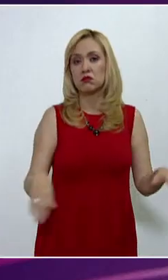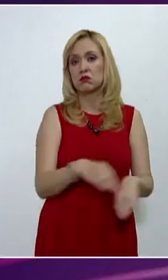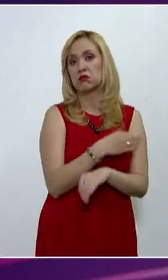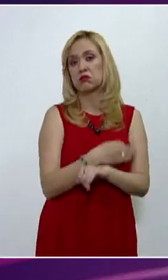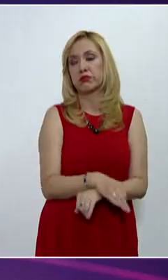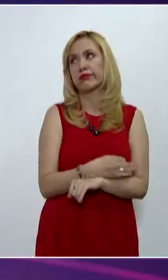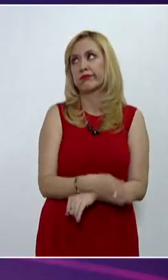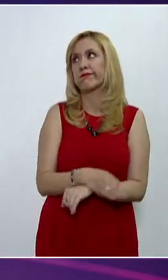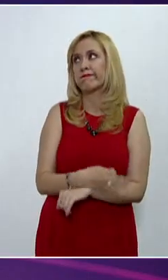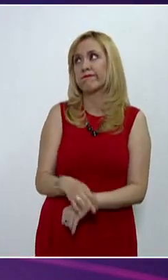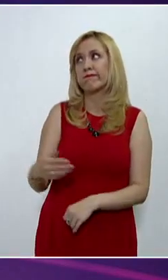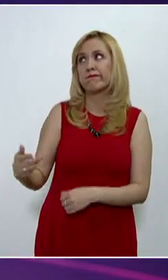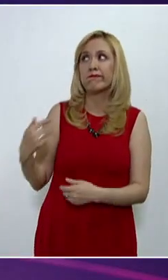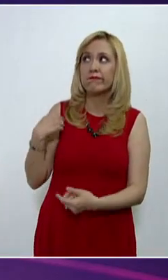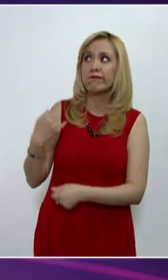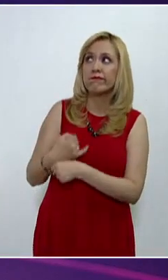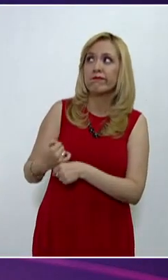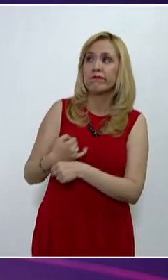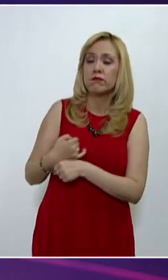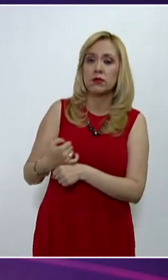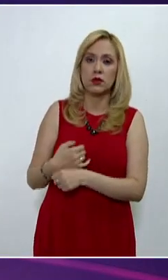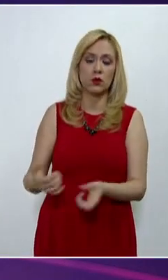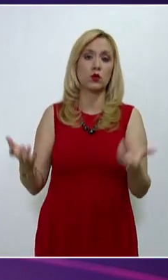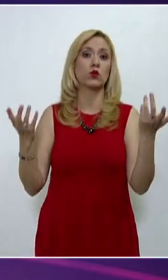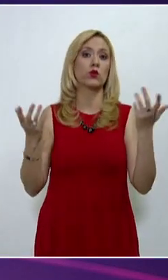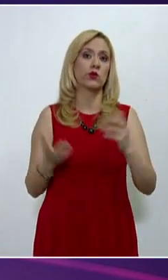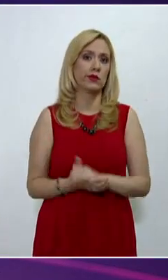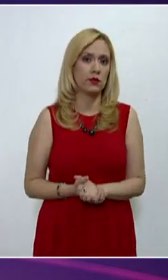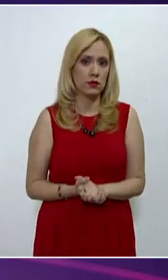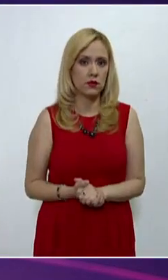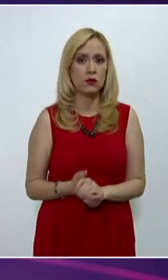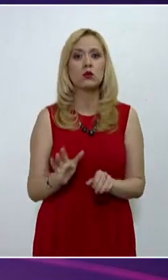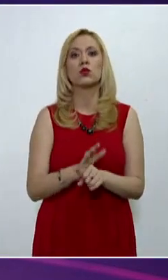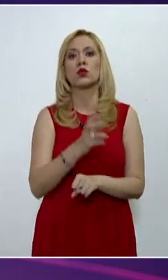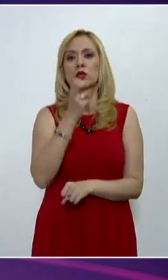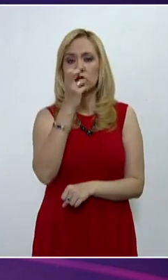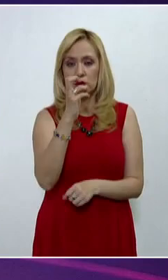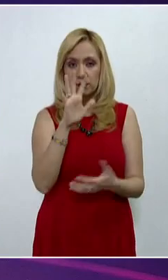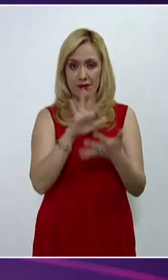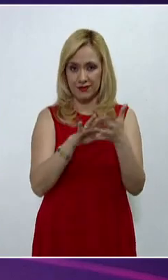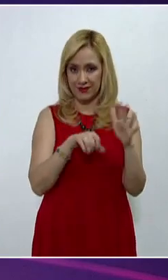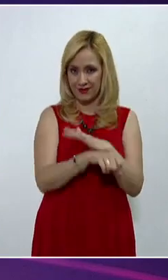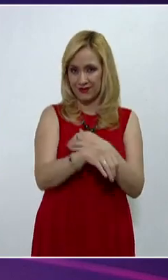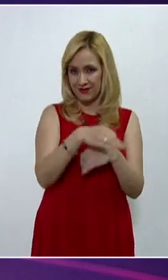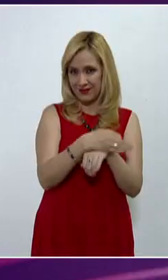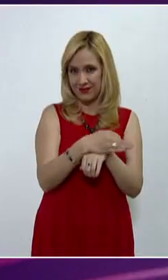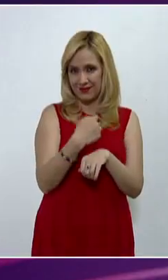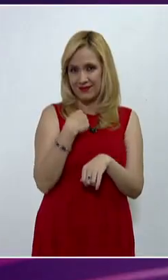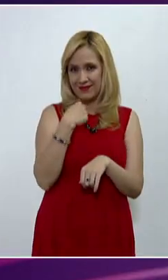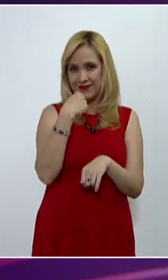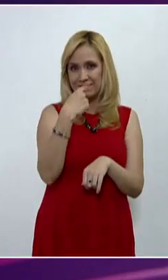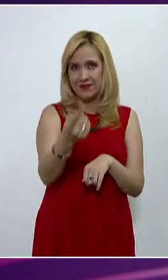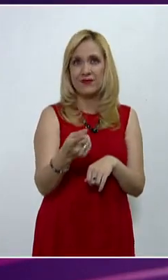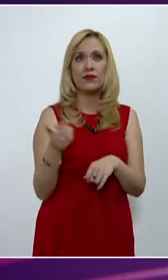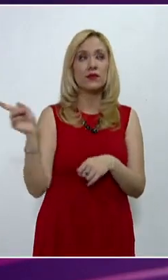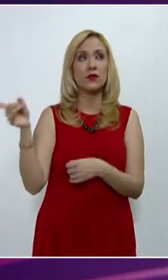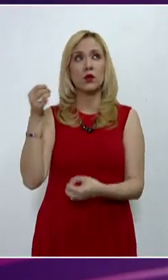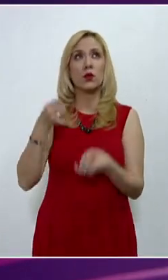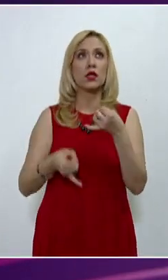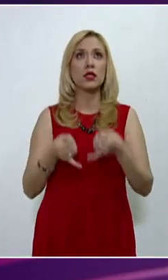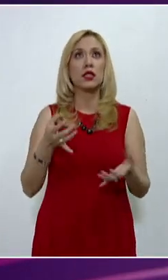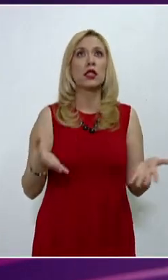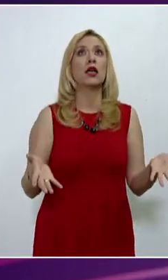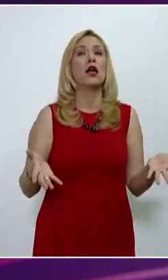enfrente privada de la libertad. Por consiguiente, la prisión preventiva, como bien apuntaba el juez,